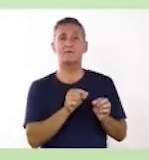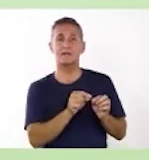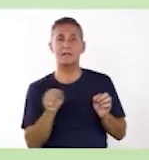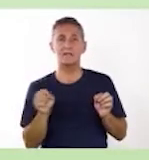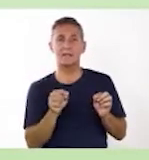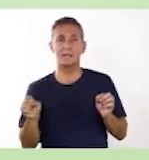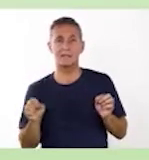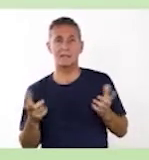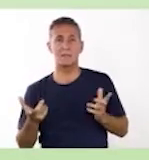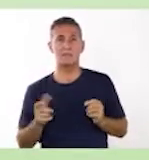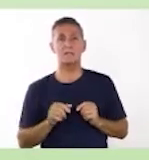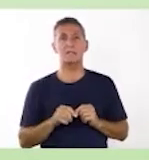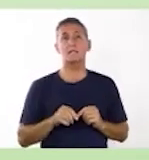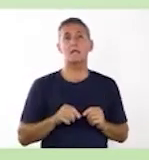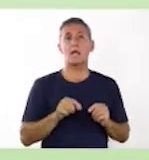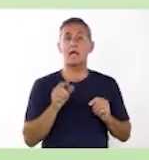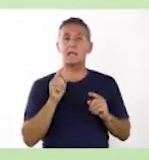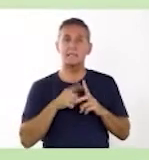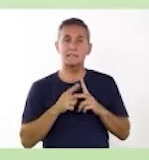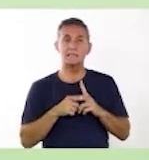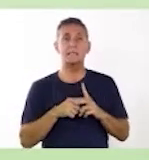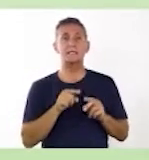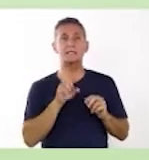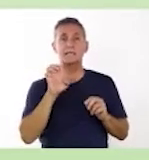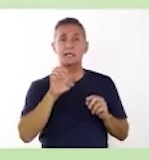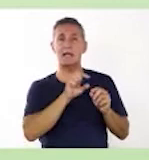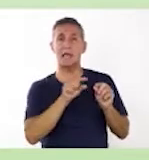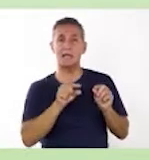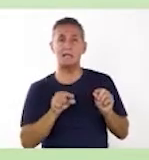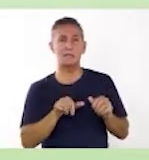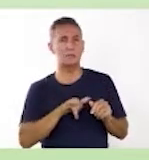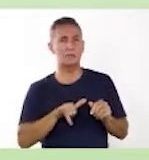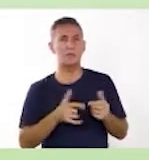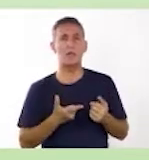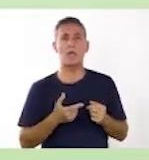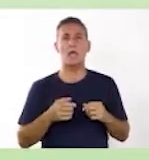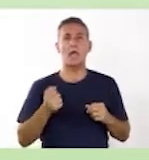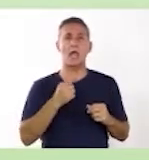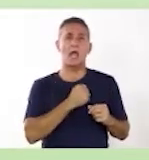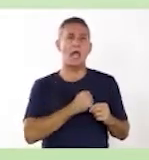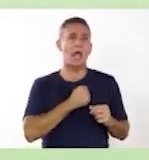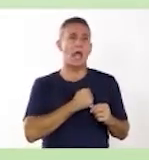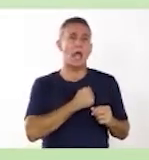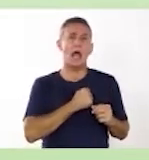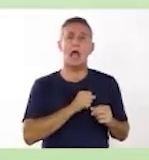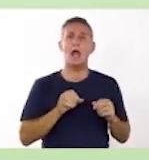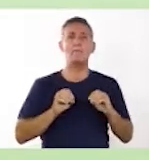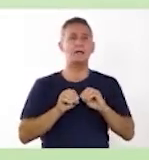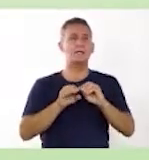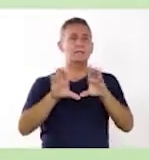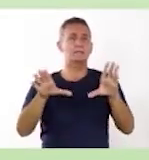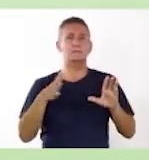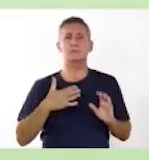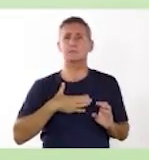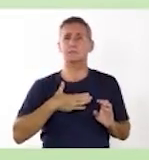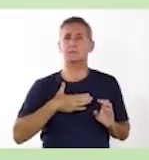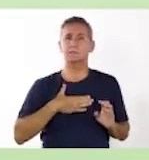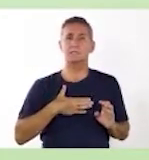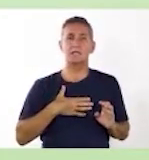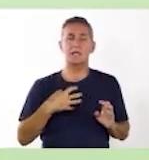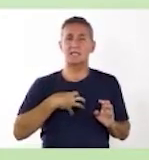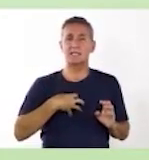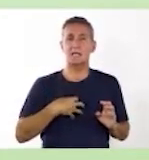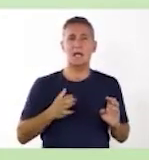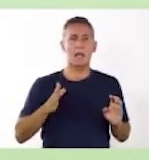medidas. Bien, y las estrofas igualmente. Ama la naturaleza. Tiene